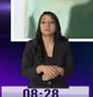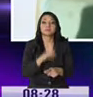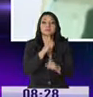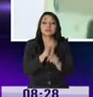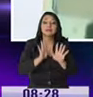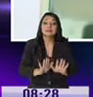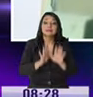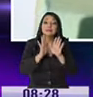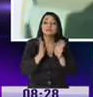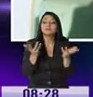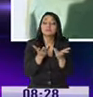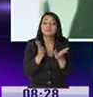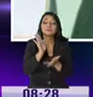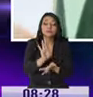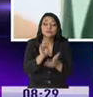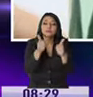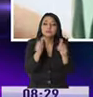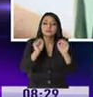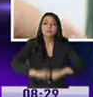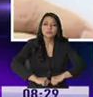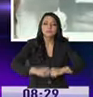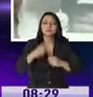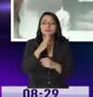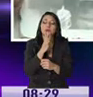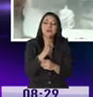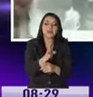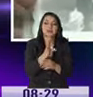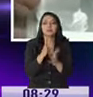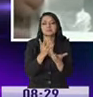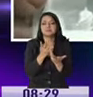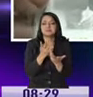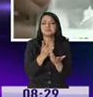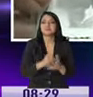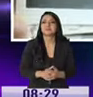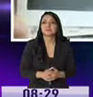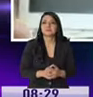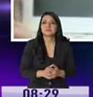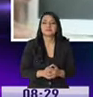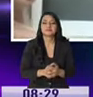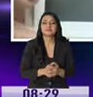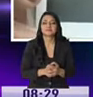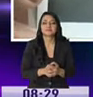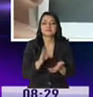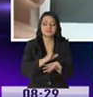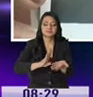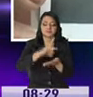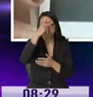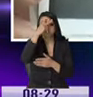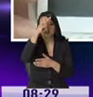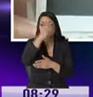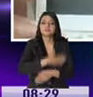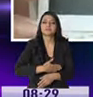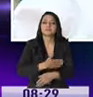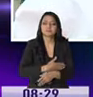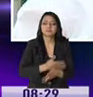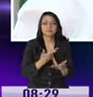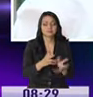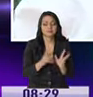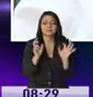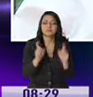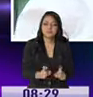en lo que para ustedes son las leyendas. Así que qué lindo es este barrio, el barrio México, así que por favor, ya lo saben, hay que conocer, hay